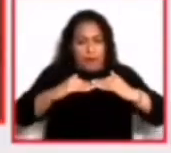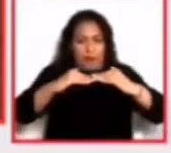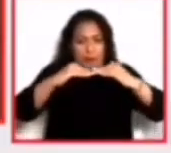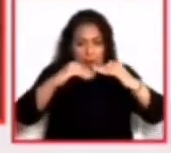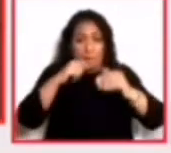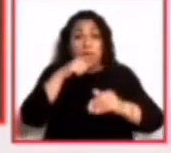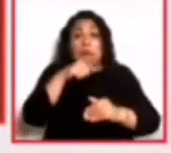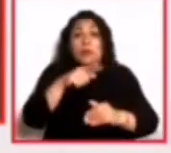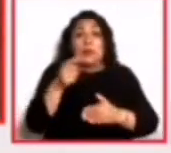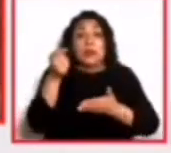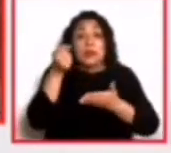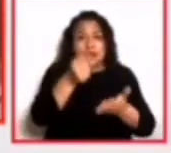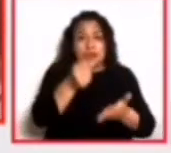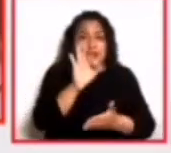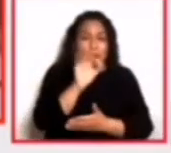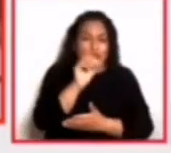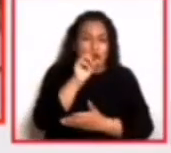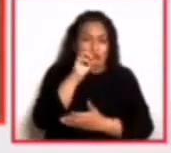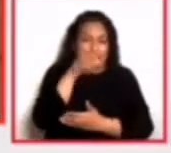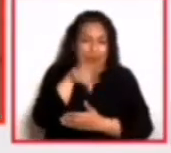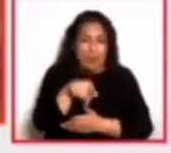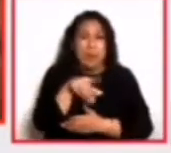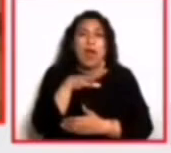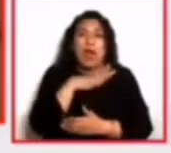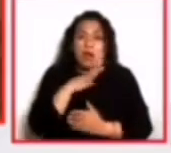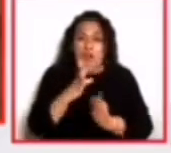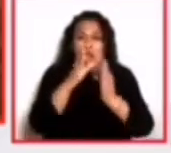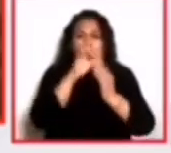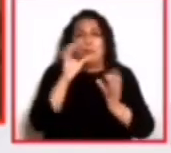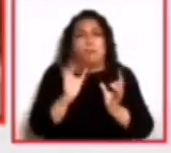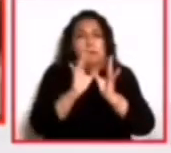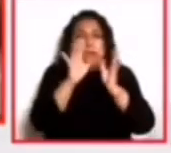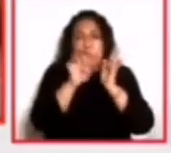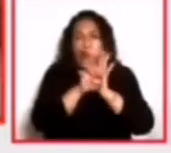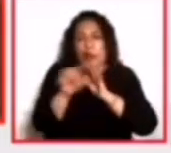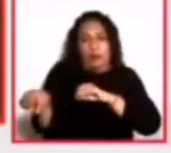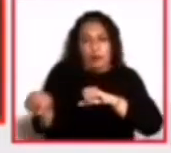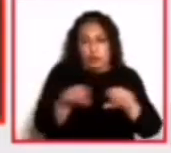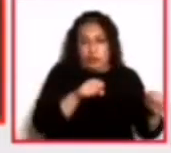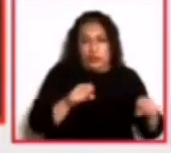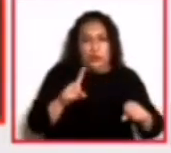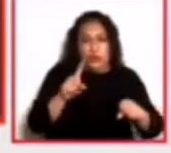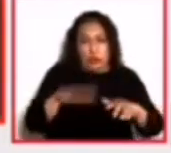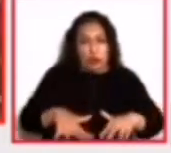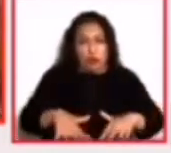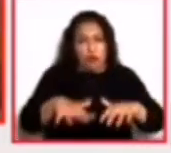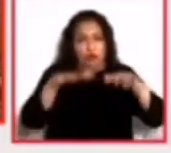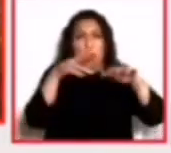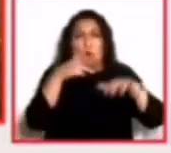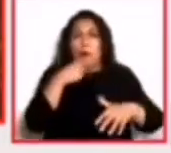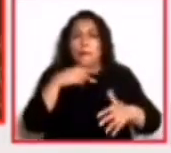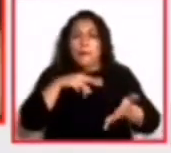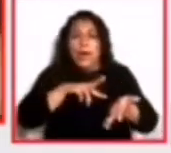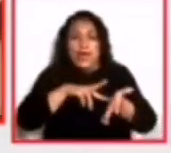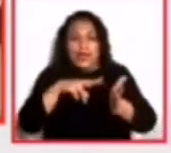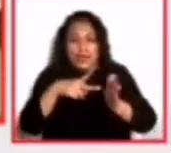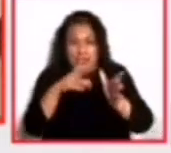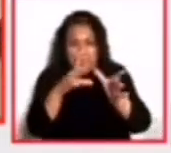fondo de desastres naturales con el cual se hace frente a situaciones como sismos e inundaciones, el arquitecto Balandrano